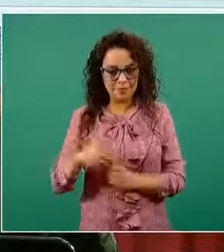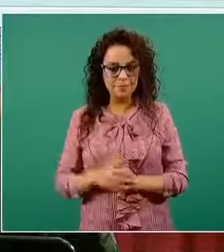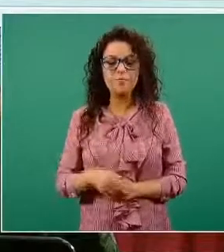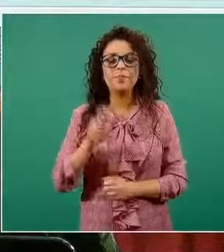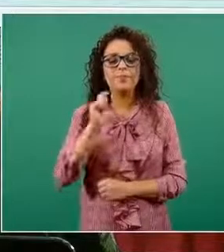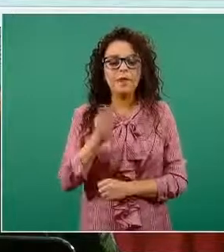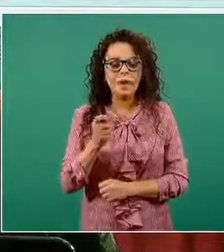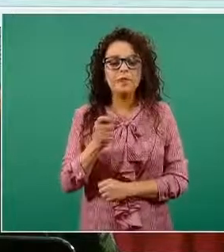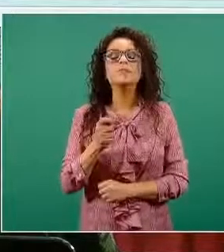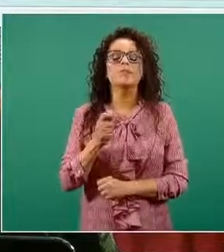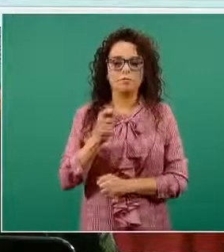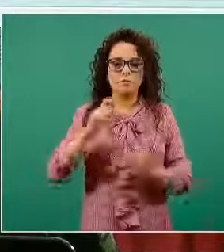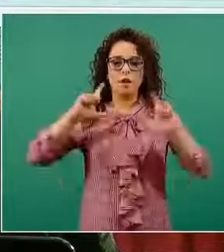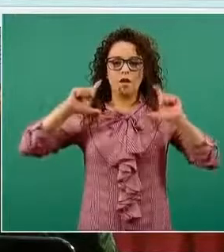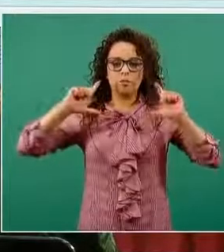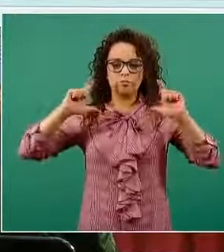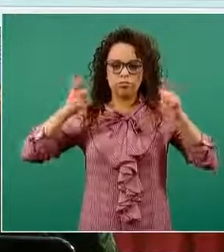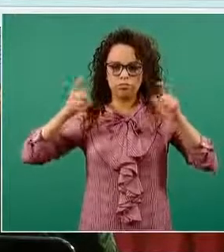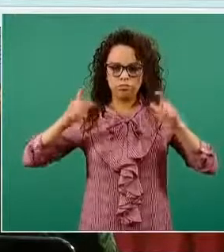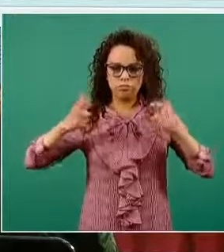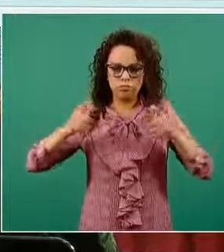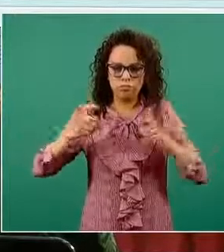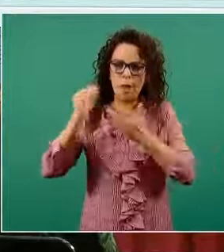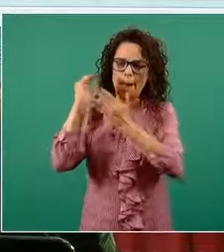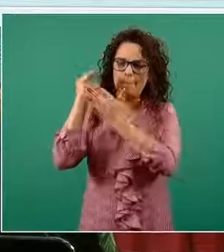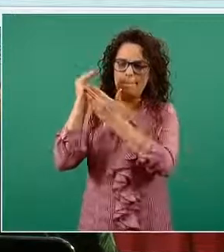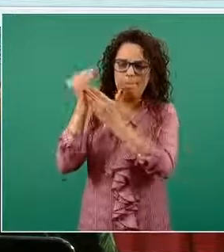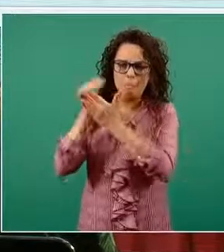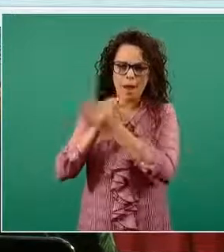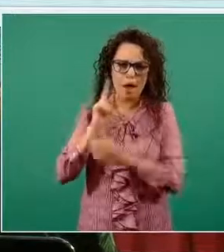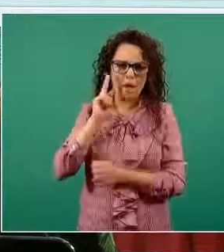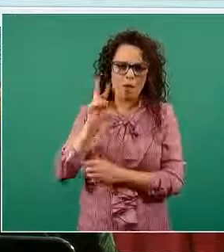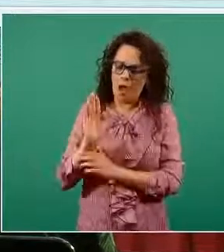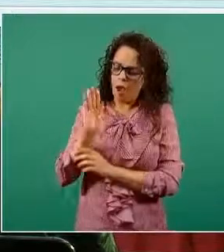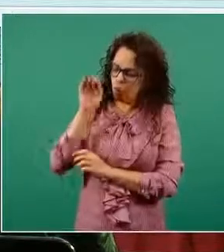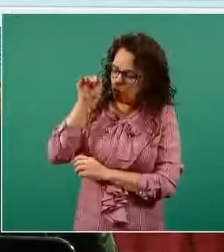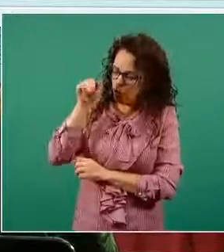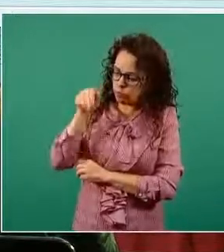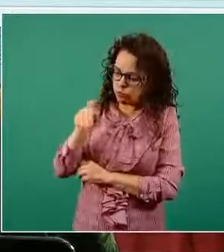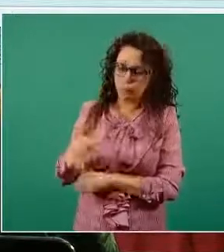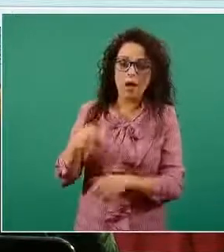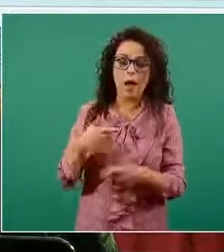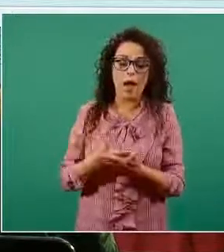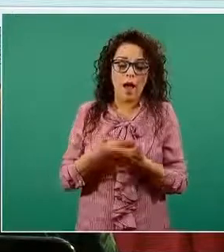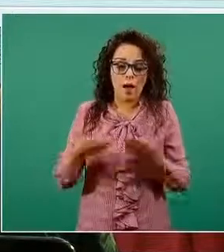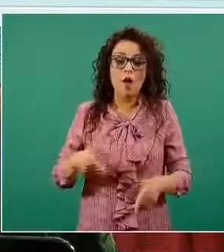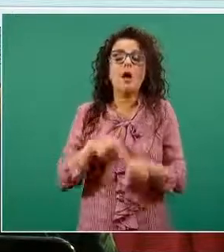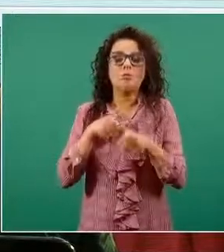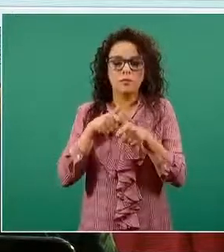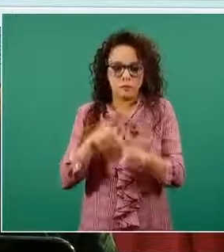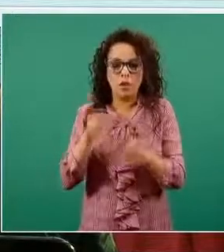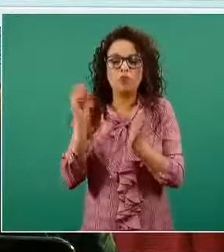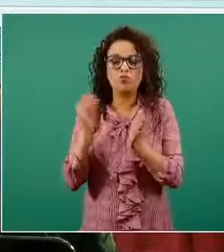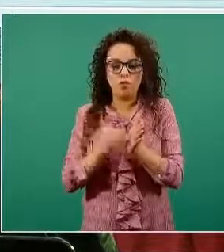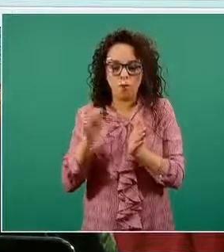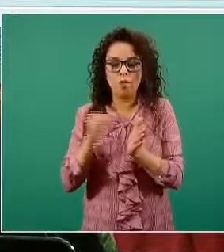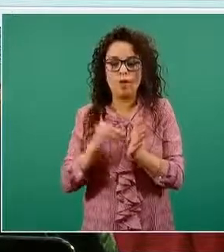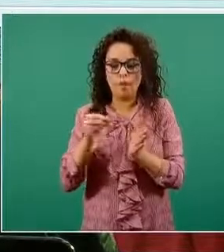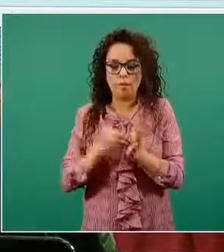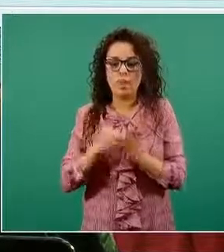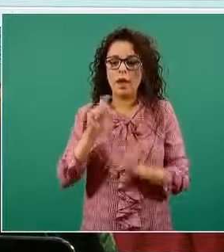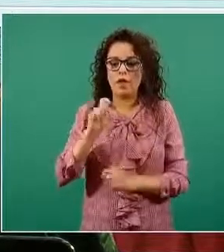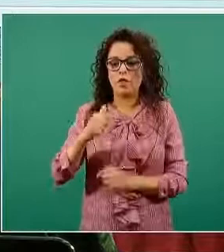tendencia descendente consistente que continúa también para el día de hoy, manteniéndose ahora con un